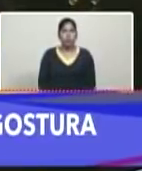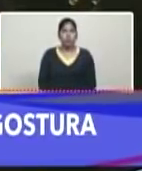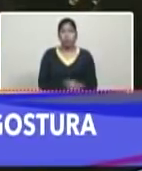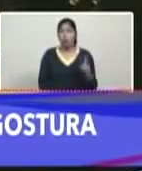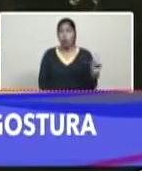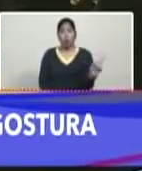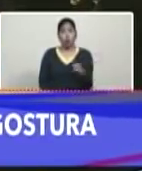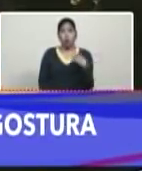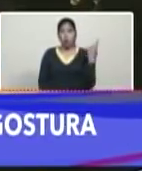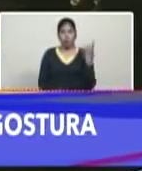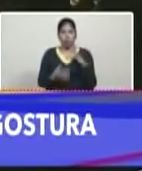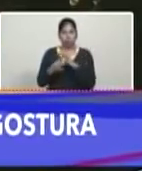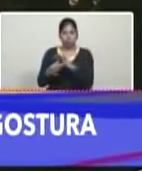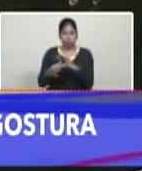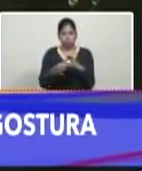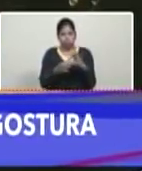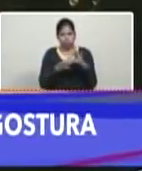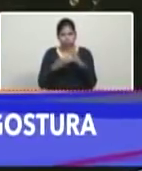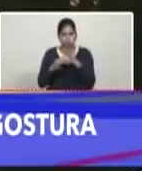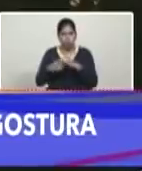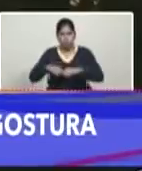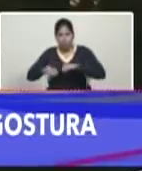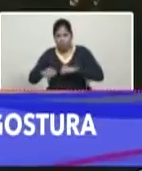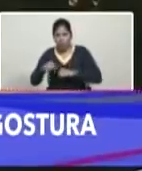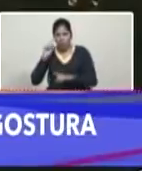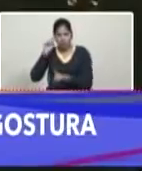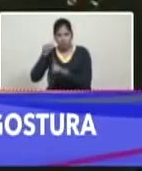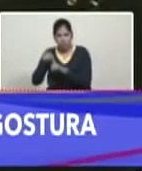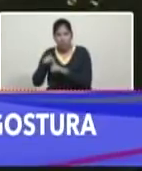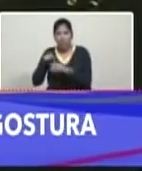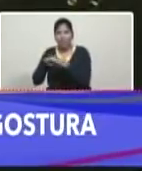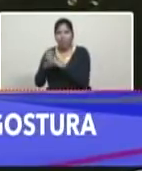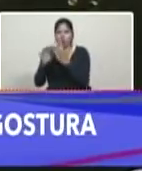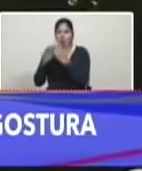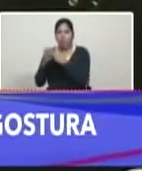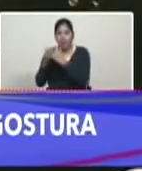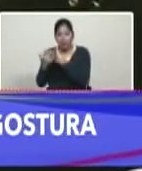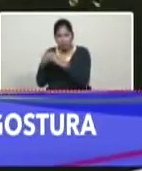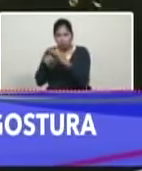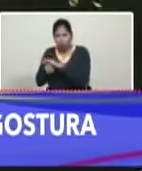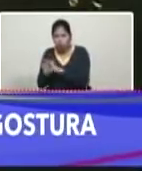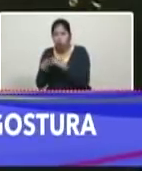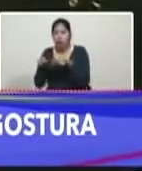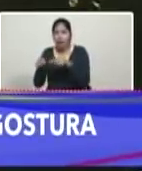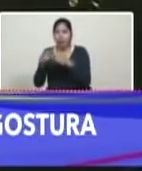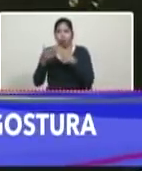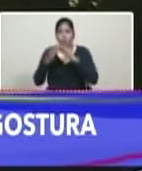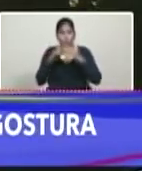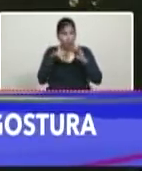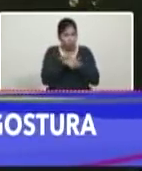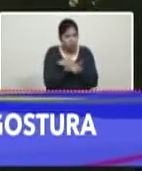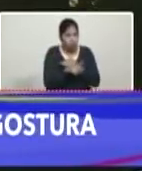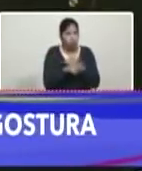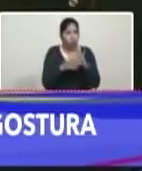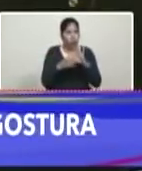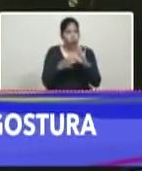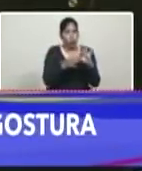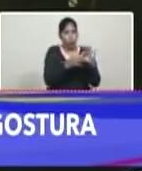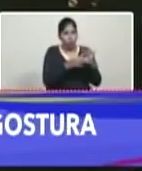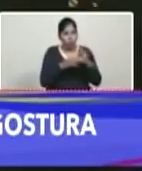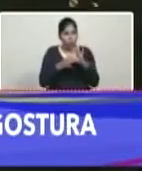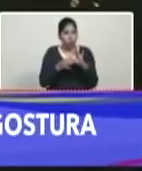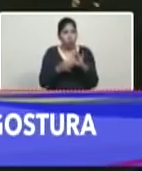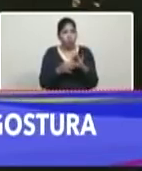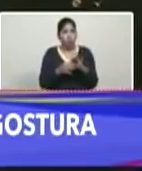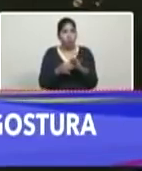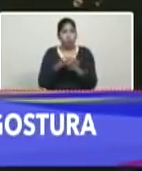unirse en las redes de acción social, en los barrios, en las comunidades, con los